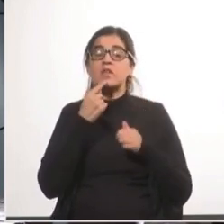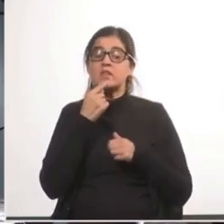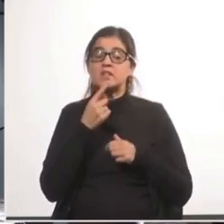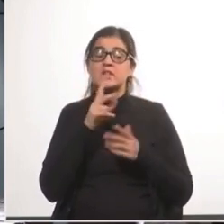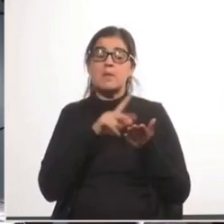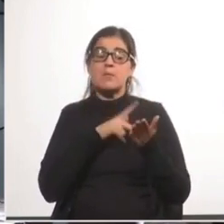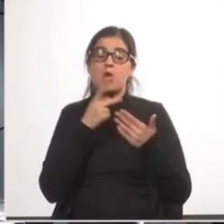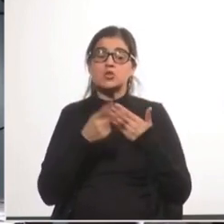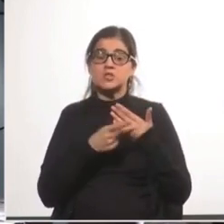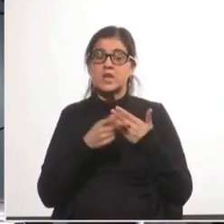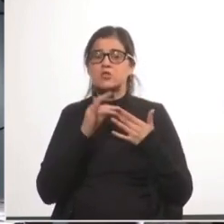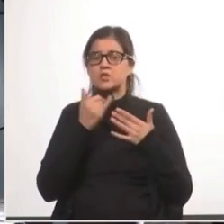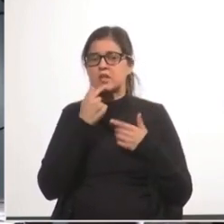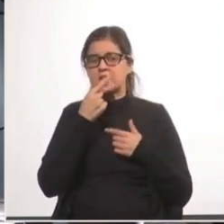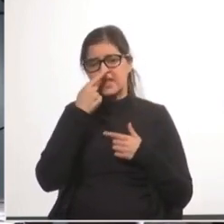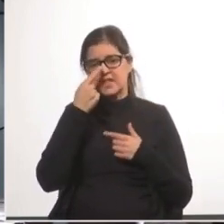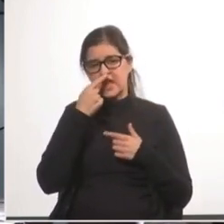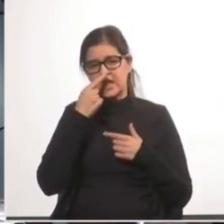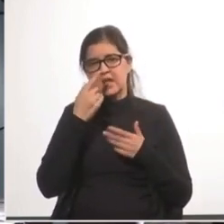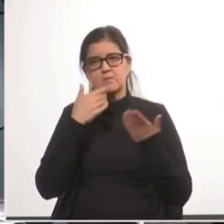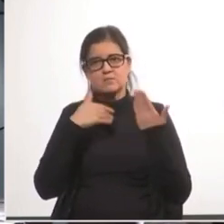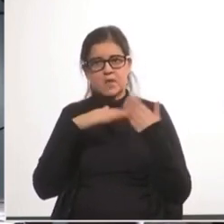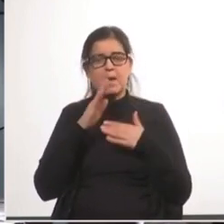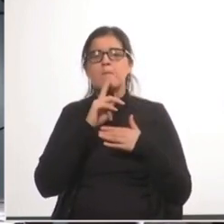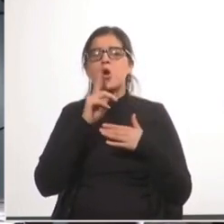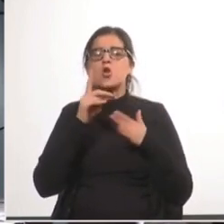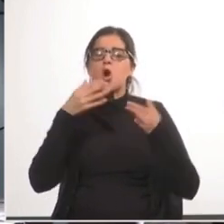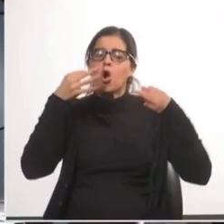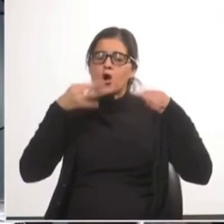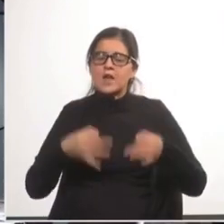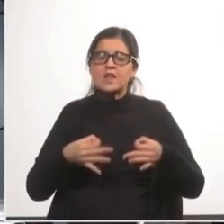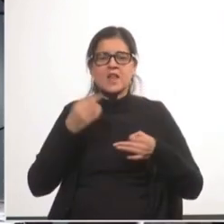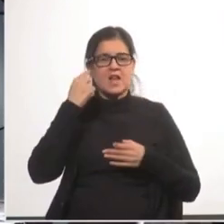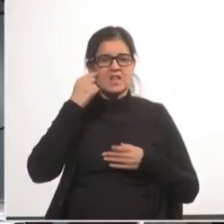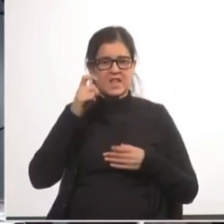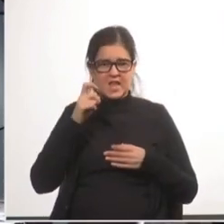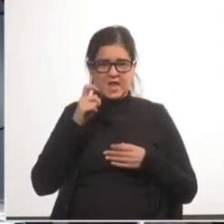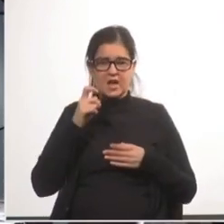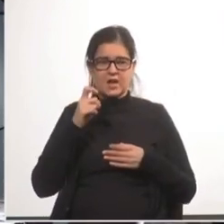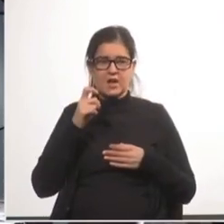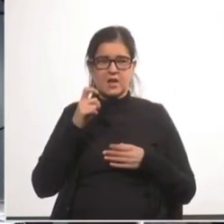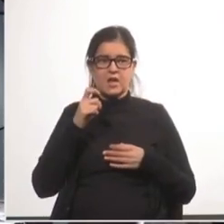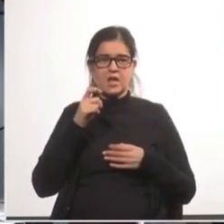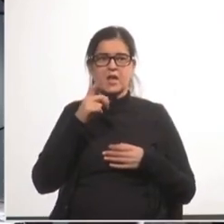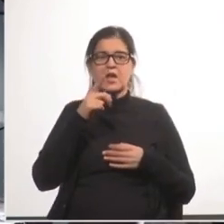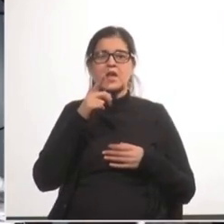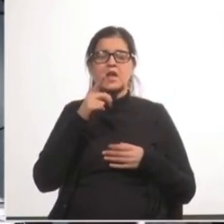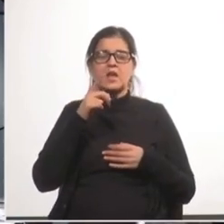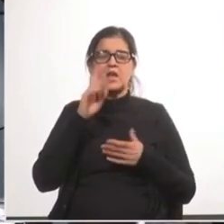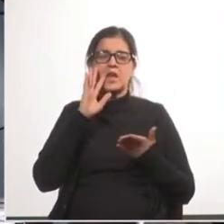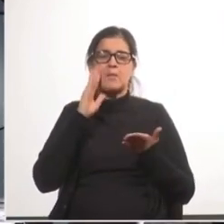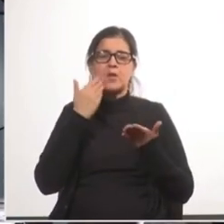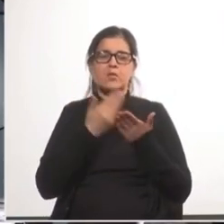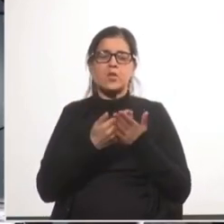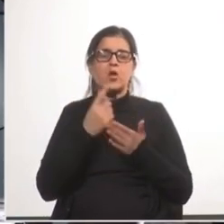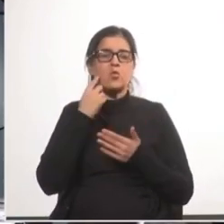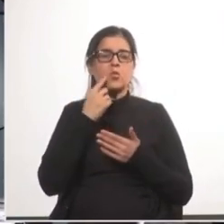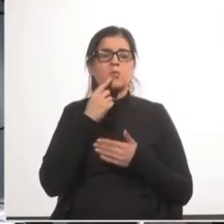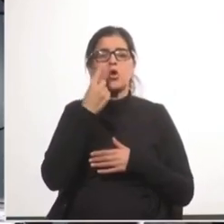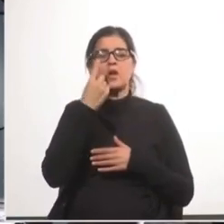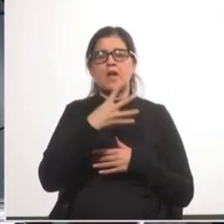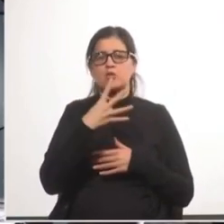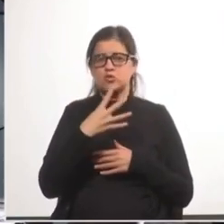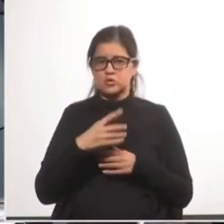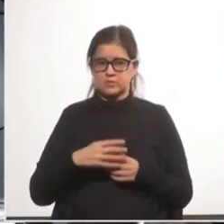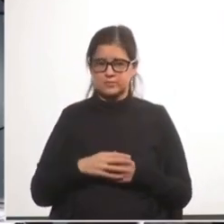que el proyecto enuncia el interés superior, pero no concreta la idea que recoge la observación número